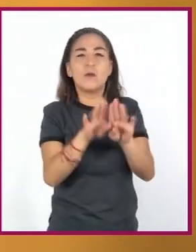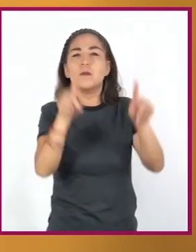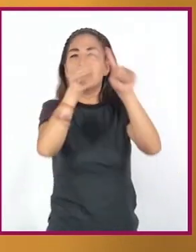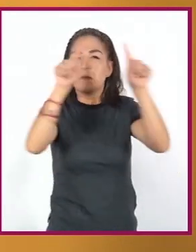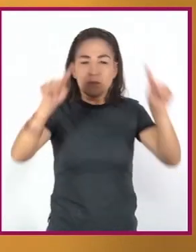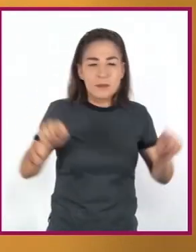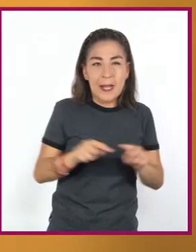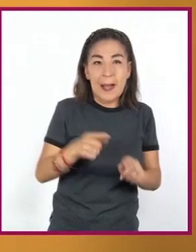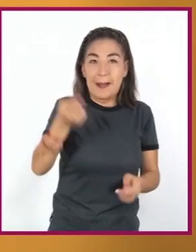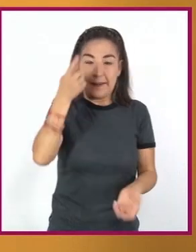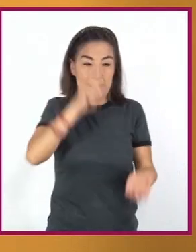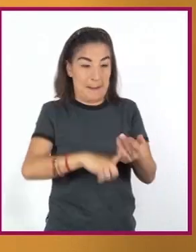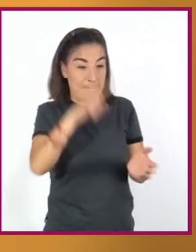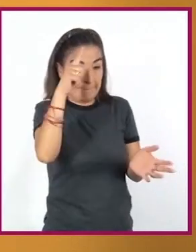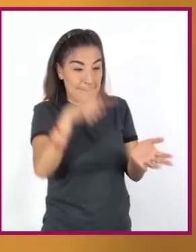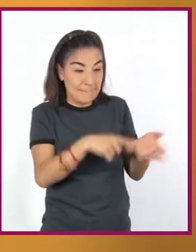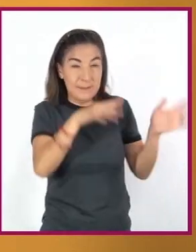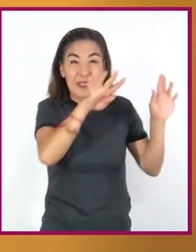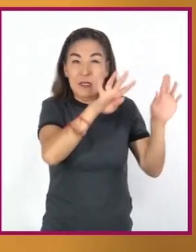de